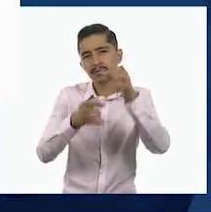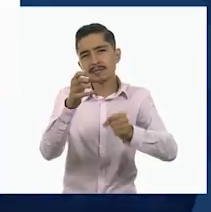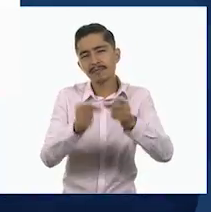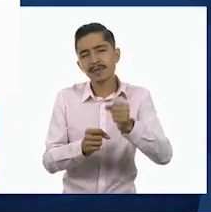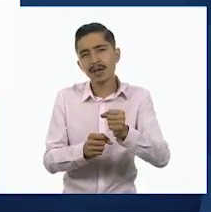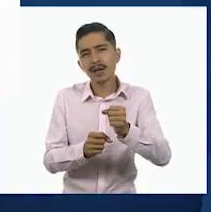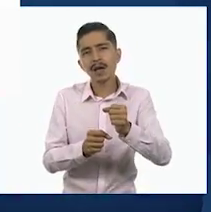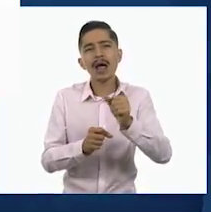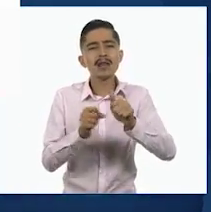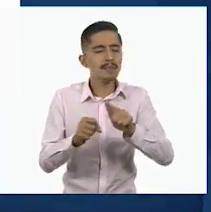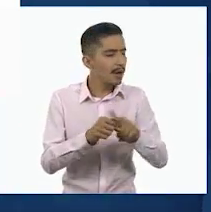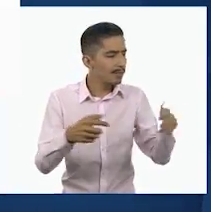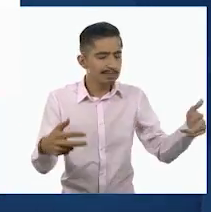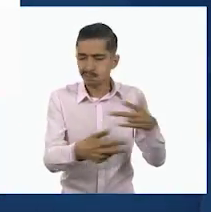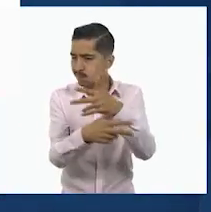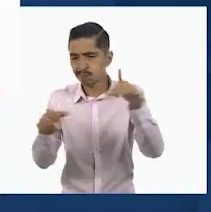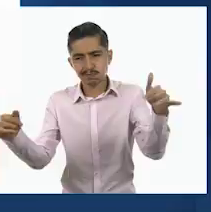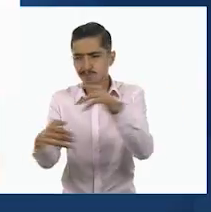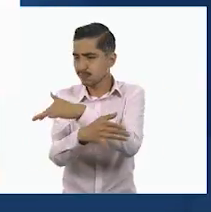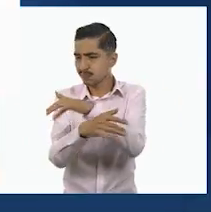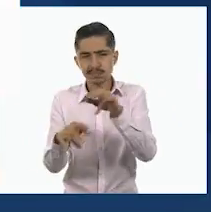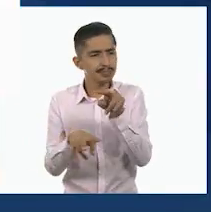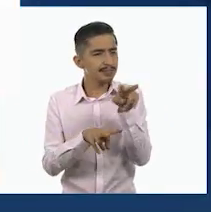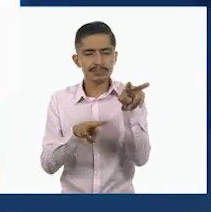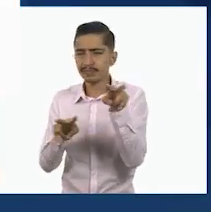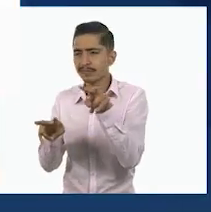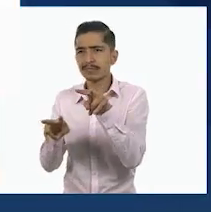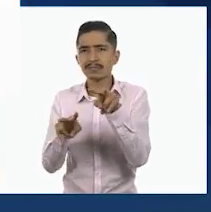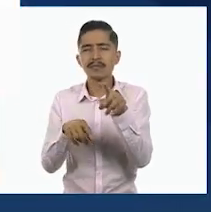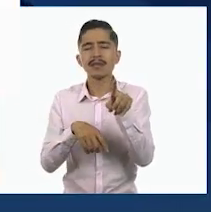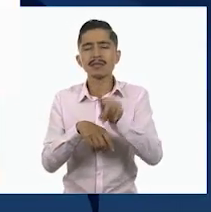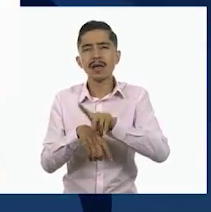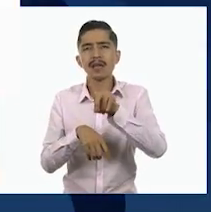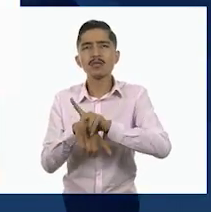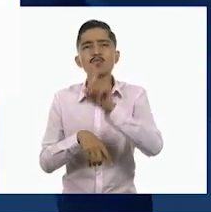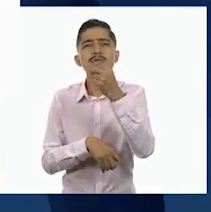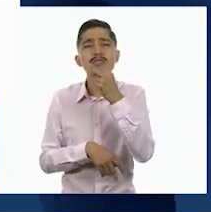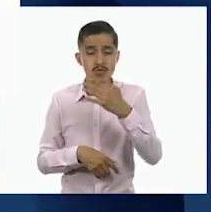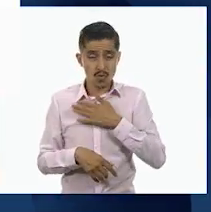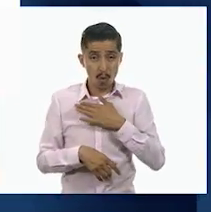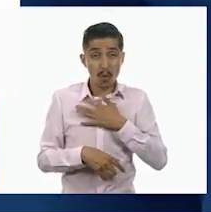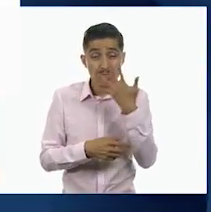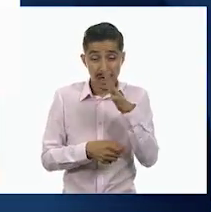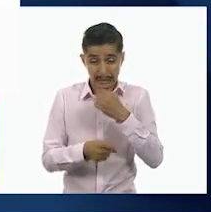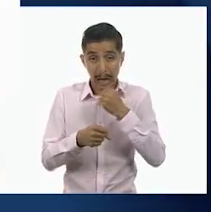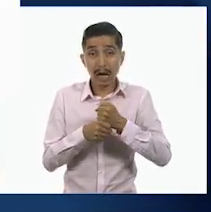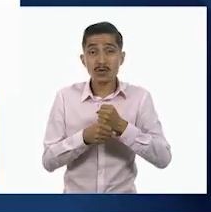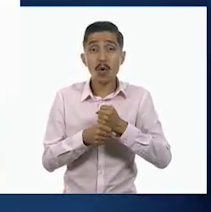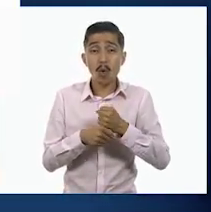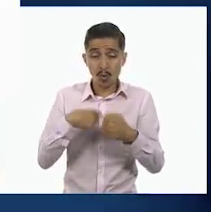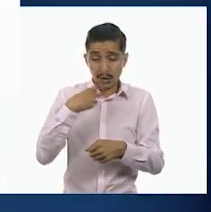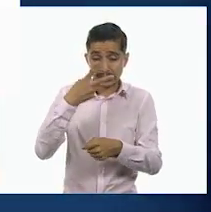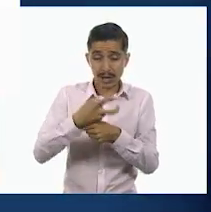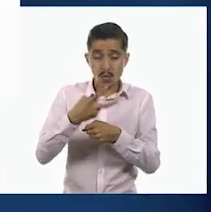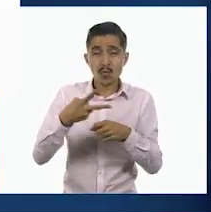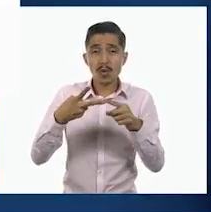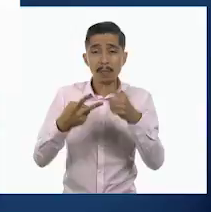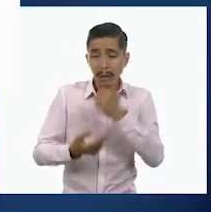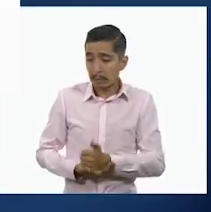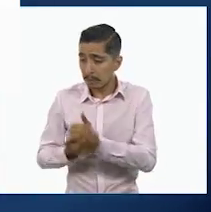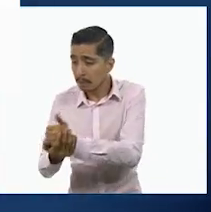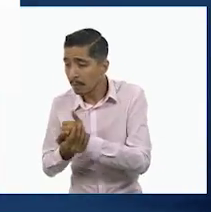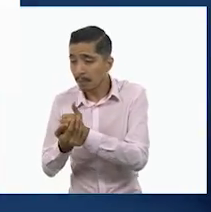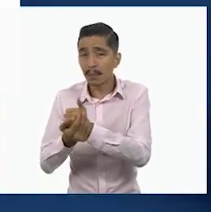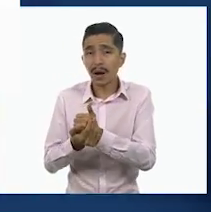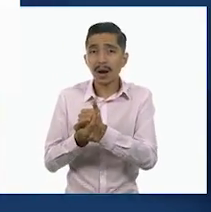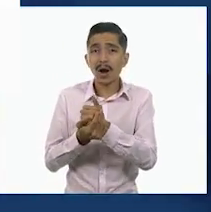las bestias, los herrajes. Días aquellos en que yo, un niño de 10 años, era el segundo, el ayudante más eficaz